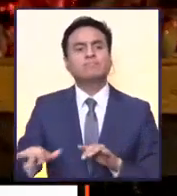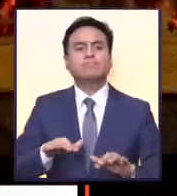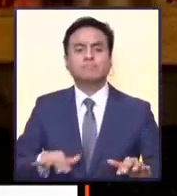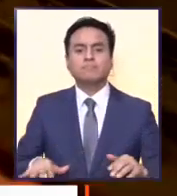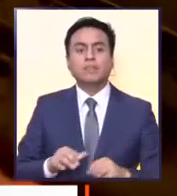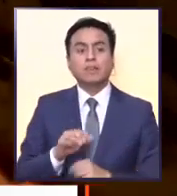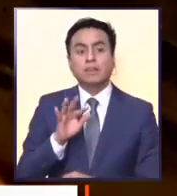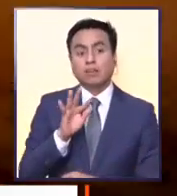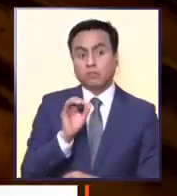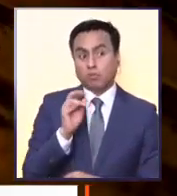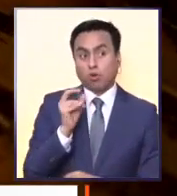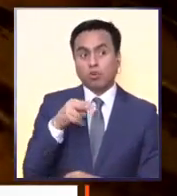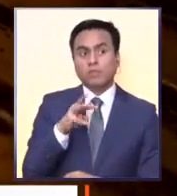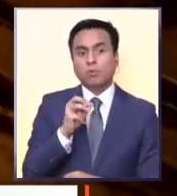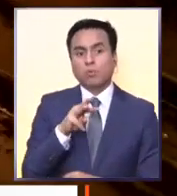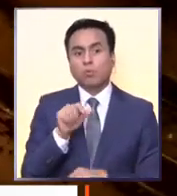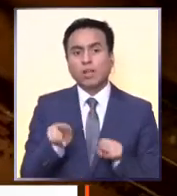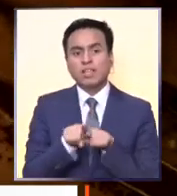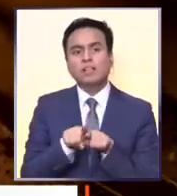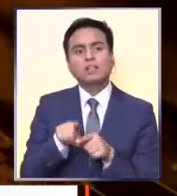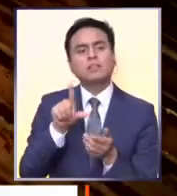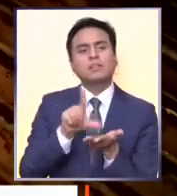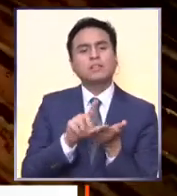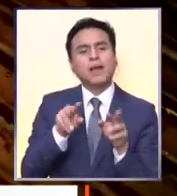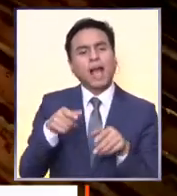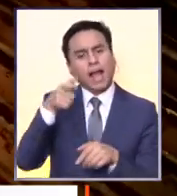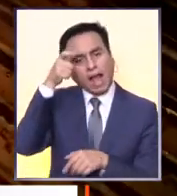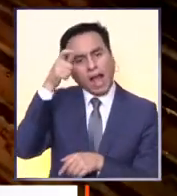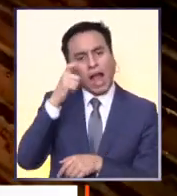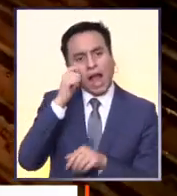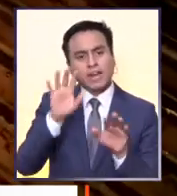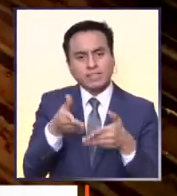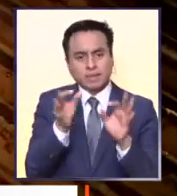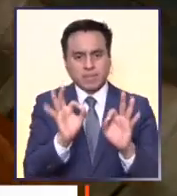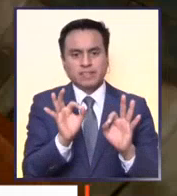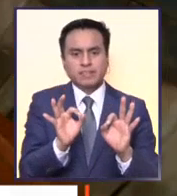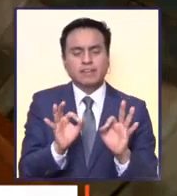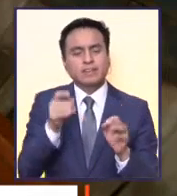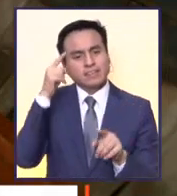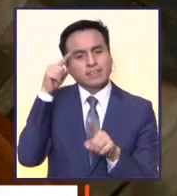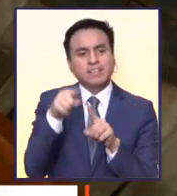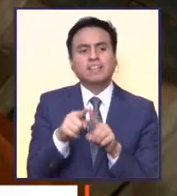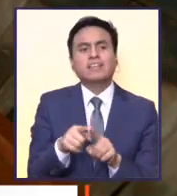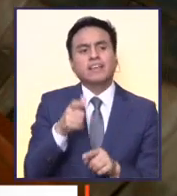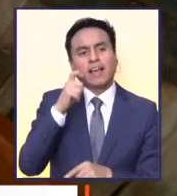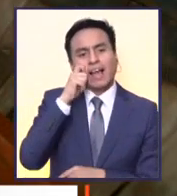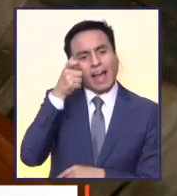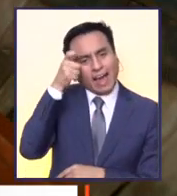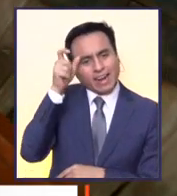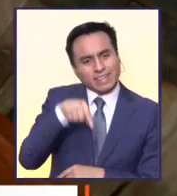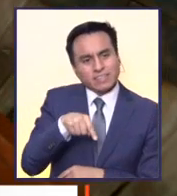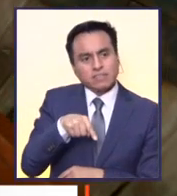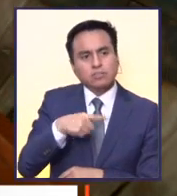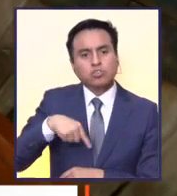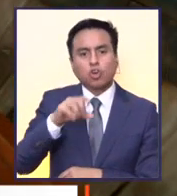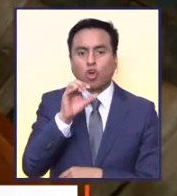El Fogón de Momo es un restaurante de carnes, especialistas en carne. Y estamos en